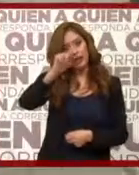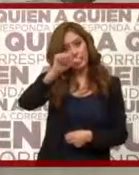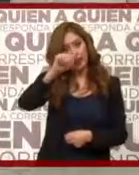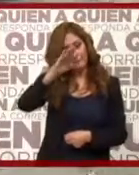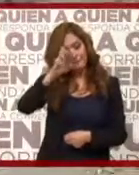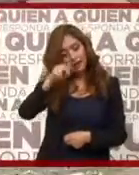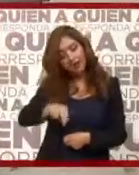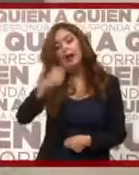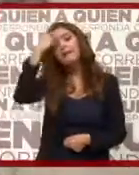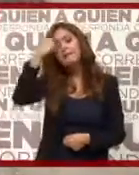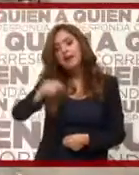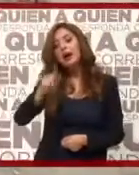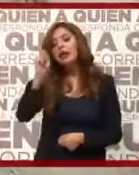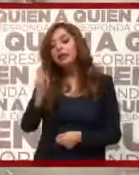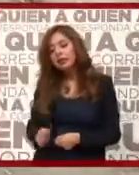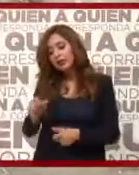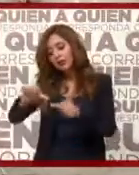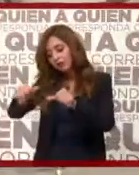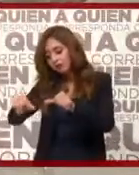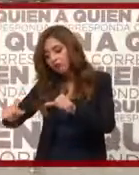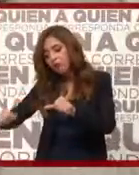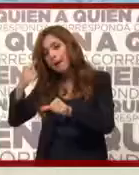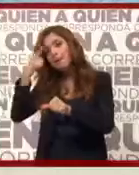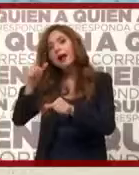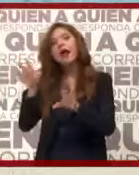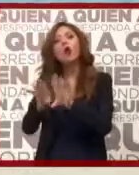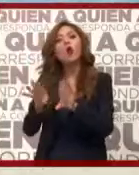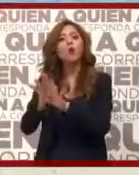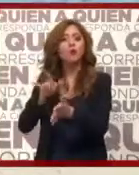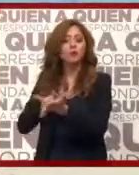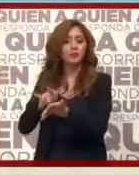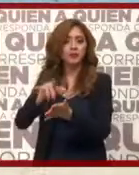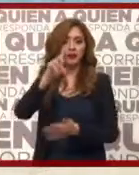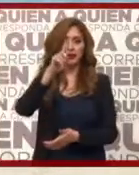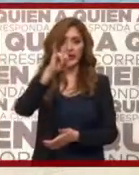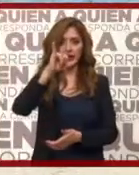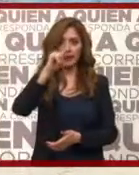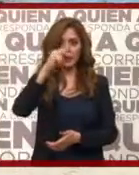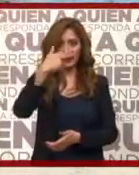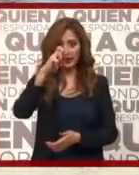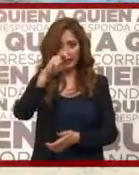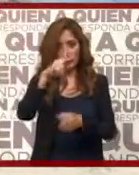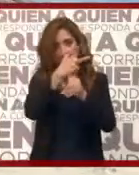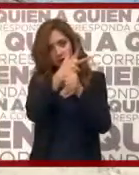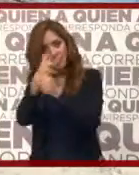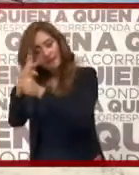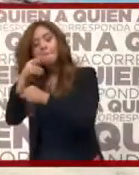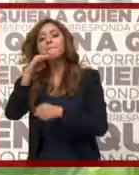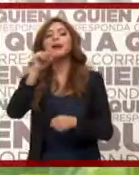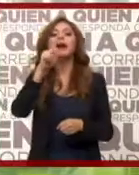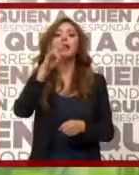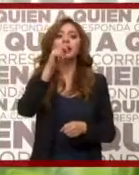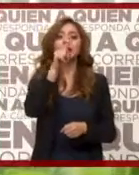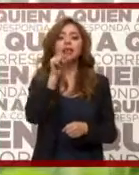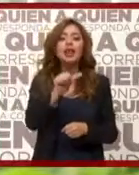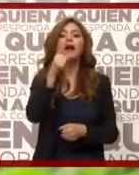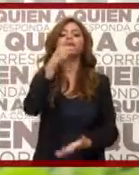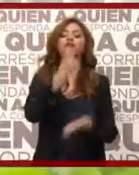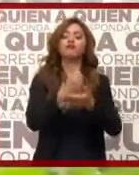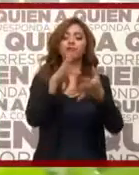por atender este tipo de requerimientos. Con imágenes de Dieter López, Marixa Pedraza, A Quien